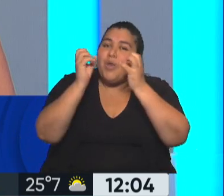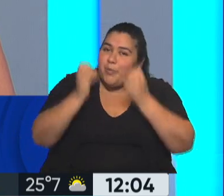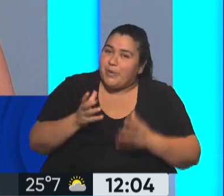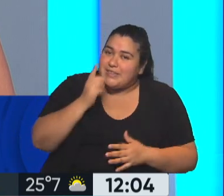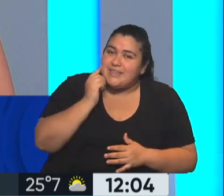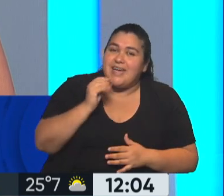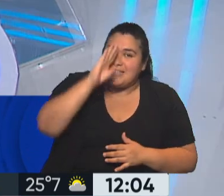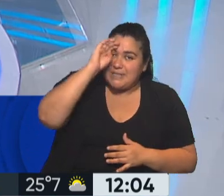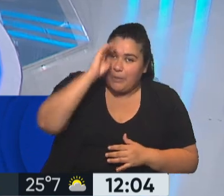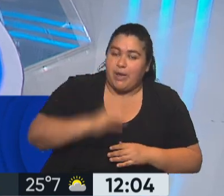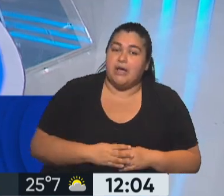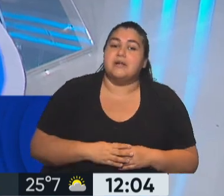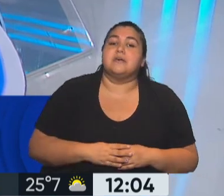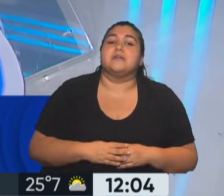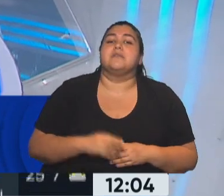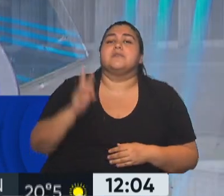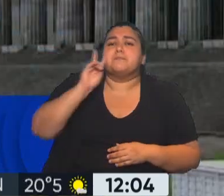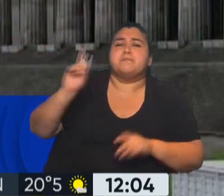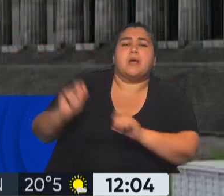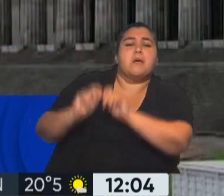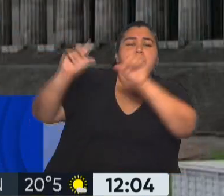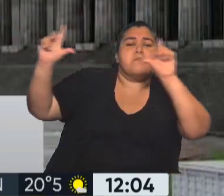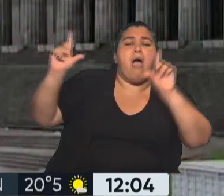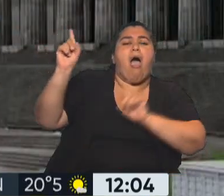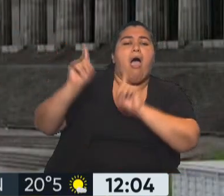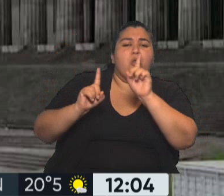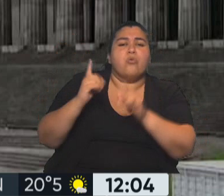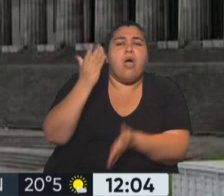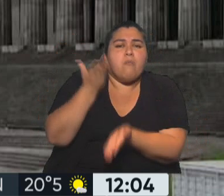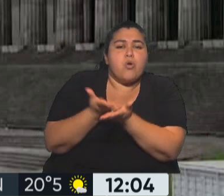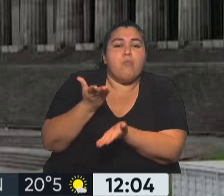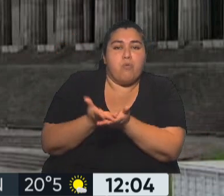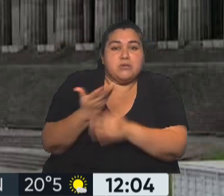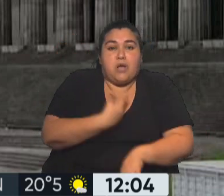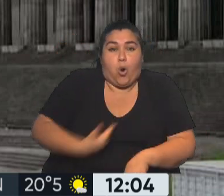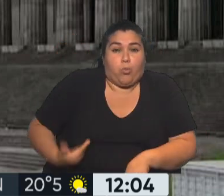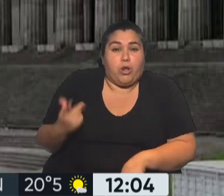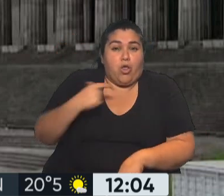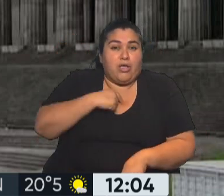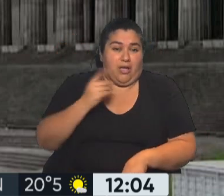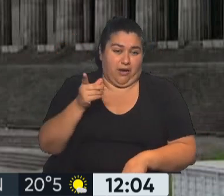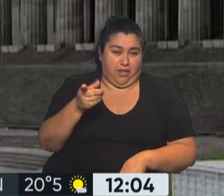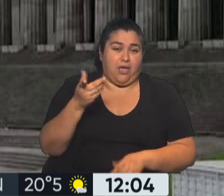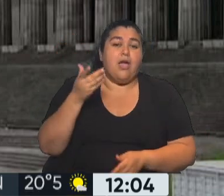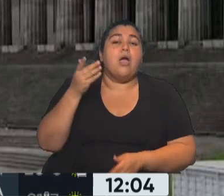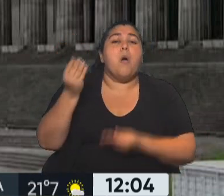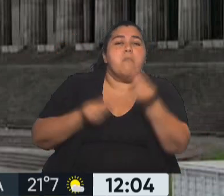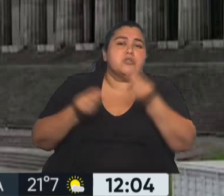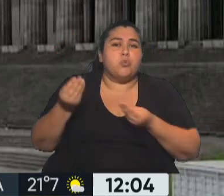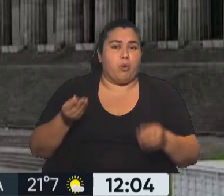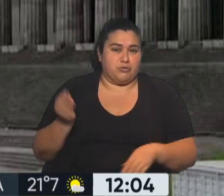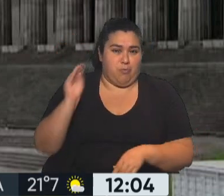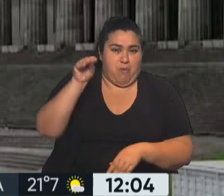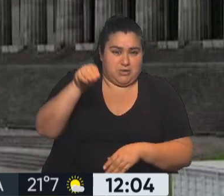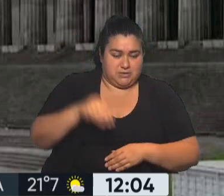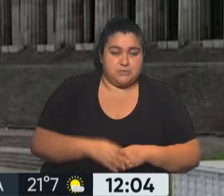¿cómo estás? Muy bien, ¿te parece que veamos una placa con algunas de estas propuestas que tienen que ver con el aumento de presupuesto y los números? Claro está. Dale. Allí